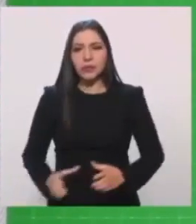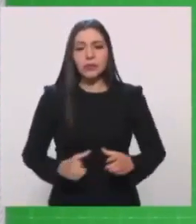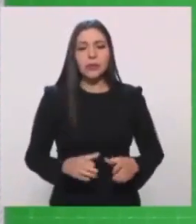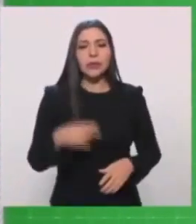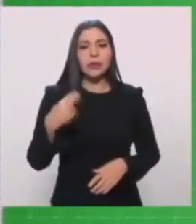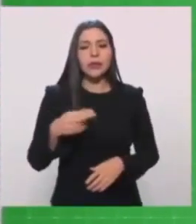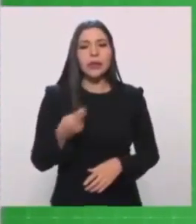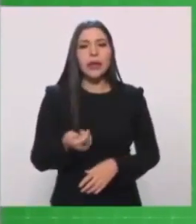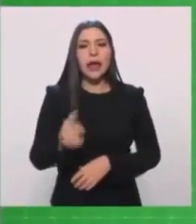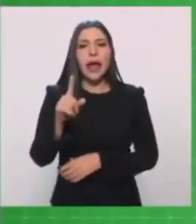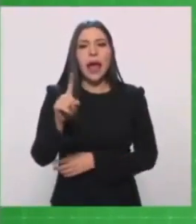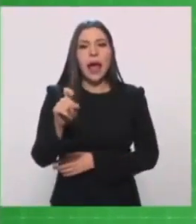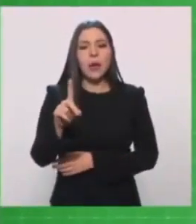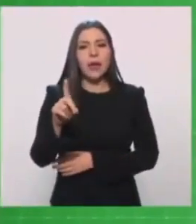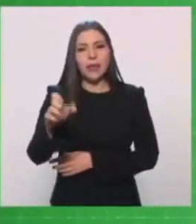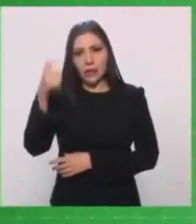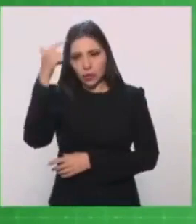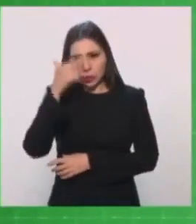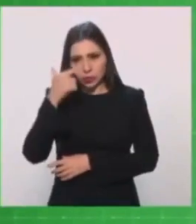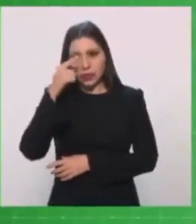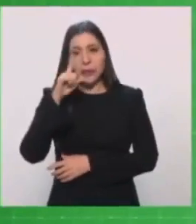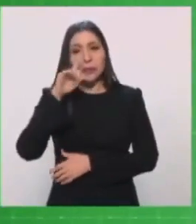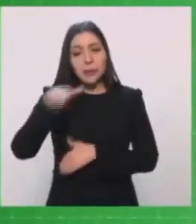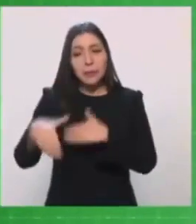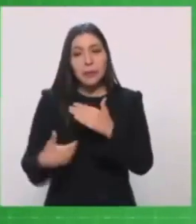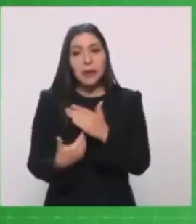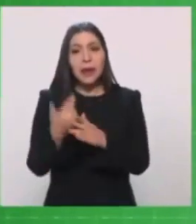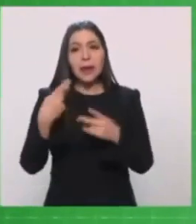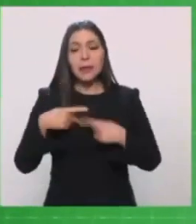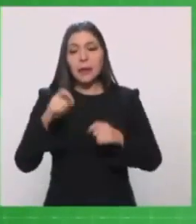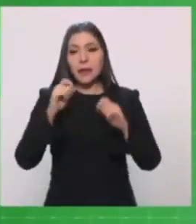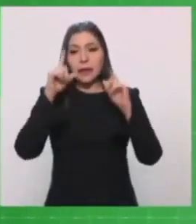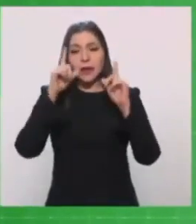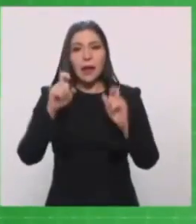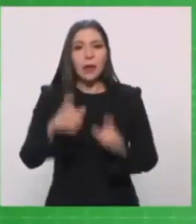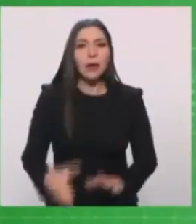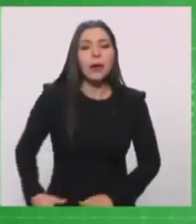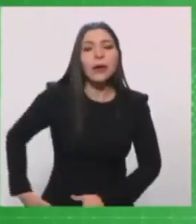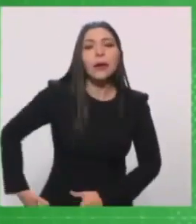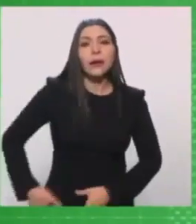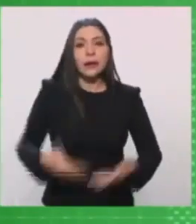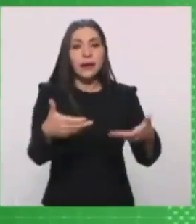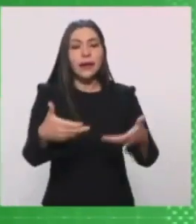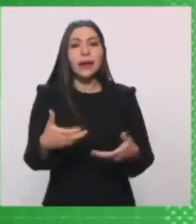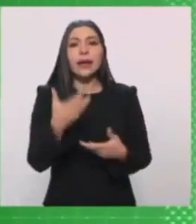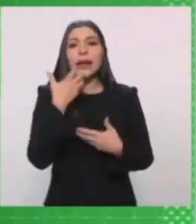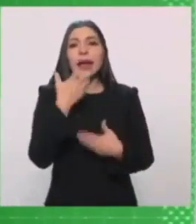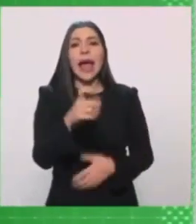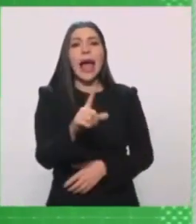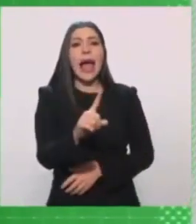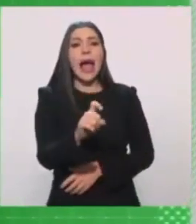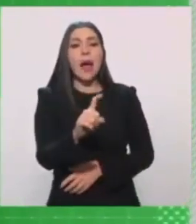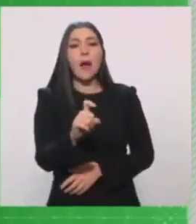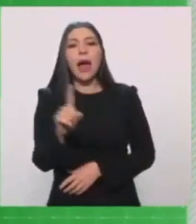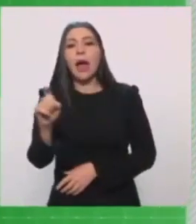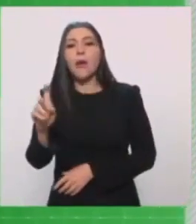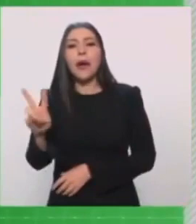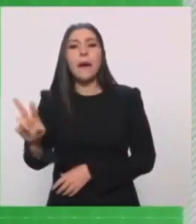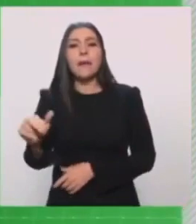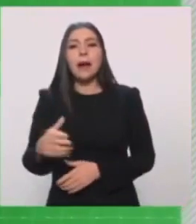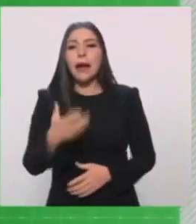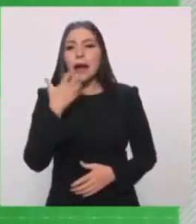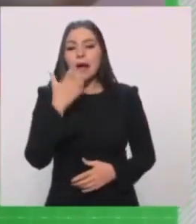las mañanas la gente lo aventaba por el balcón. Y por eso gritaban agua, agua va, y pues imagínate lo